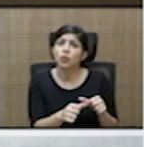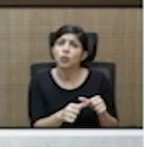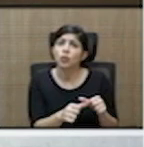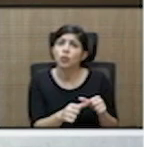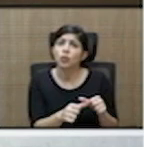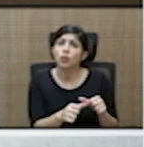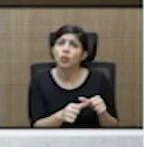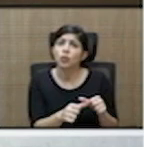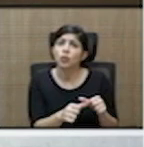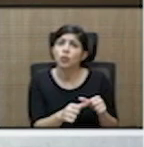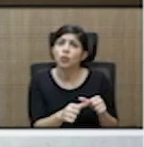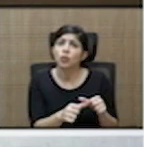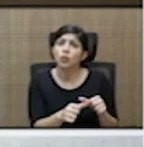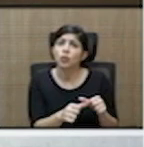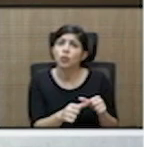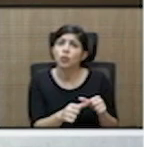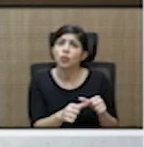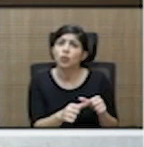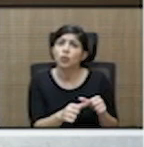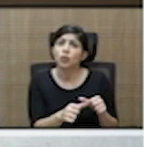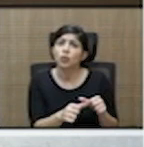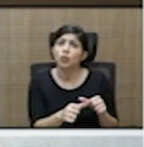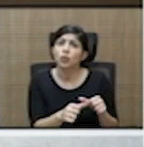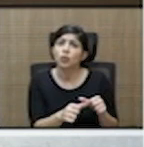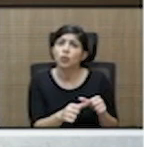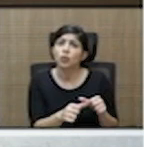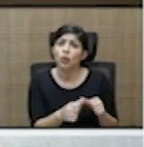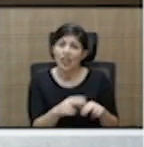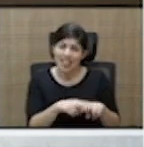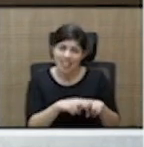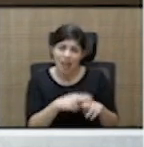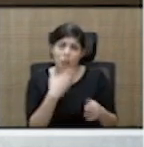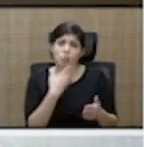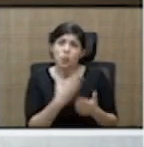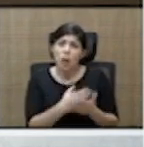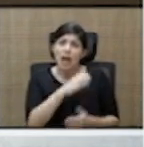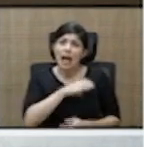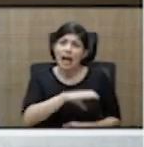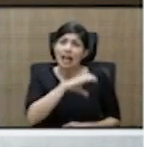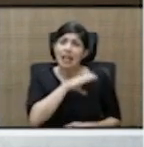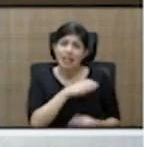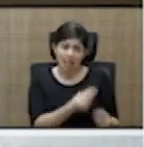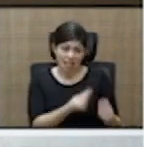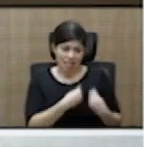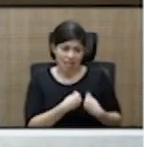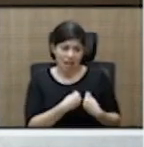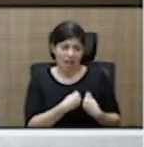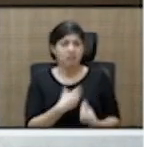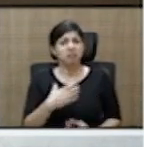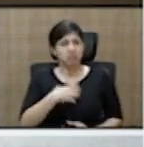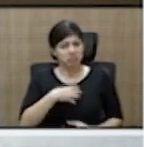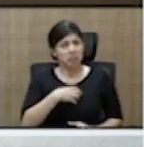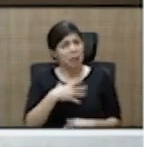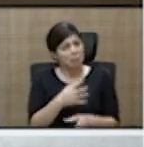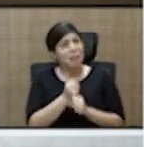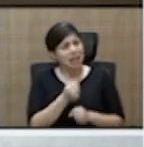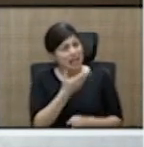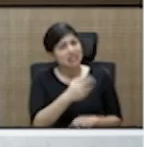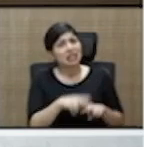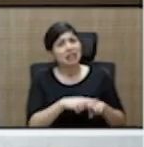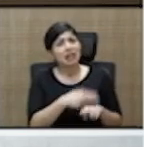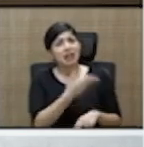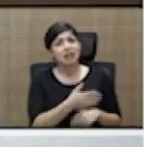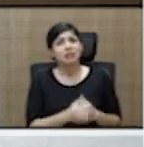y no, como digo yo, ampliar en términos de entender que después del impacto socioeconómico que han tenido los indicadores,